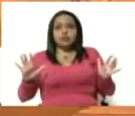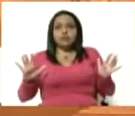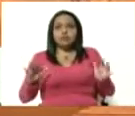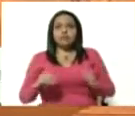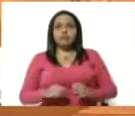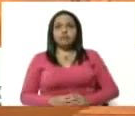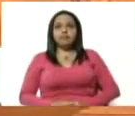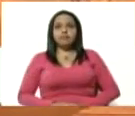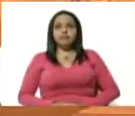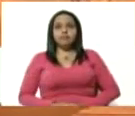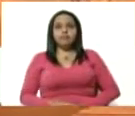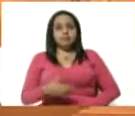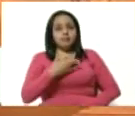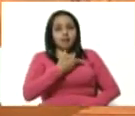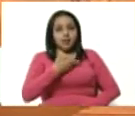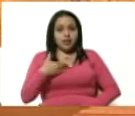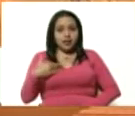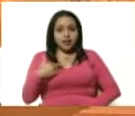quería,